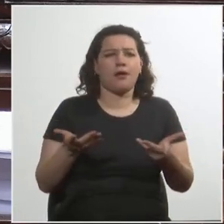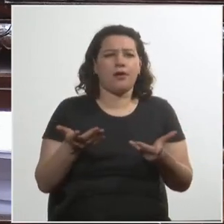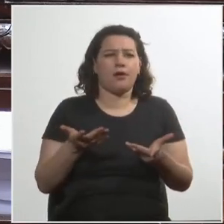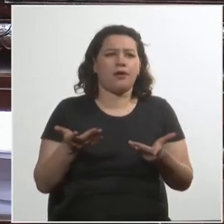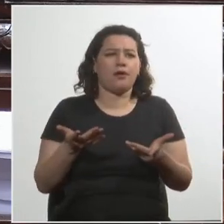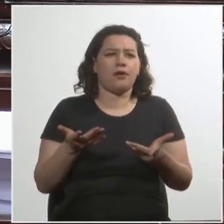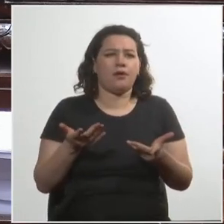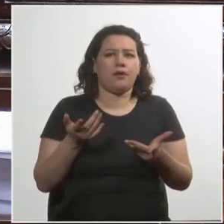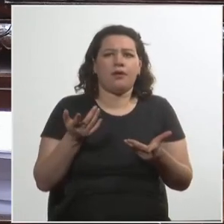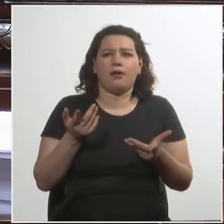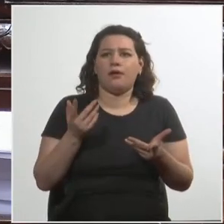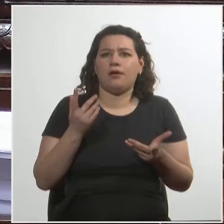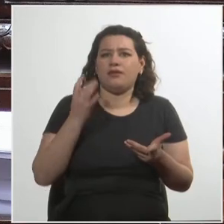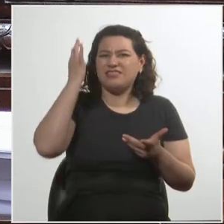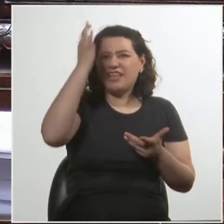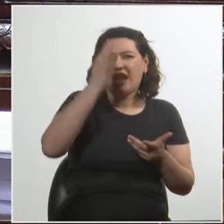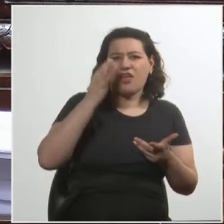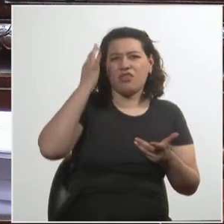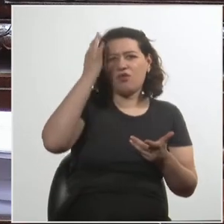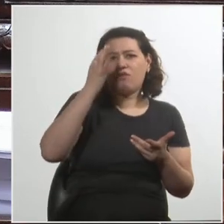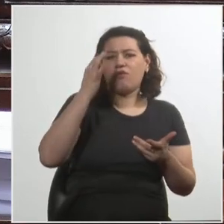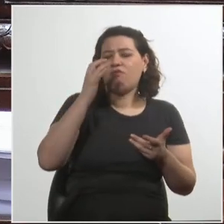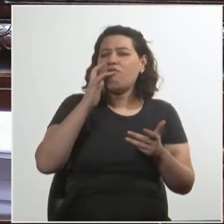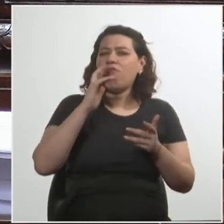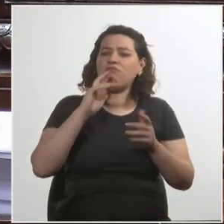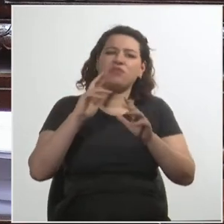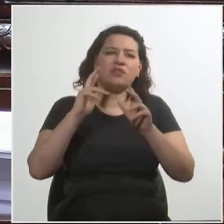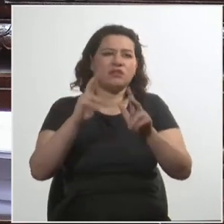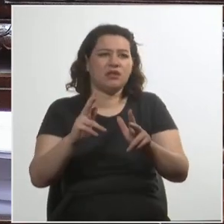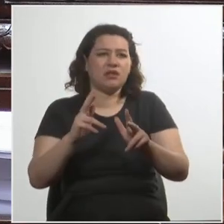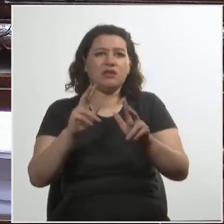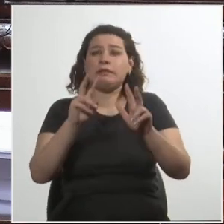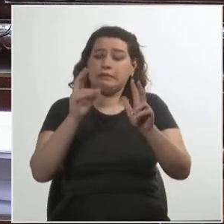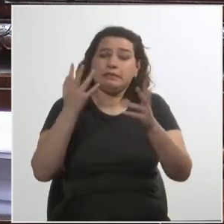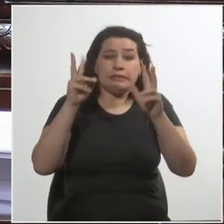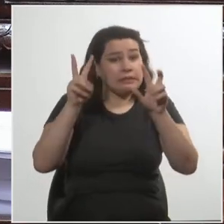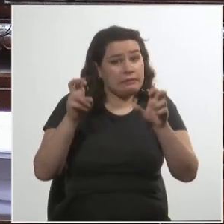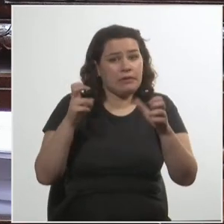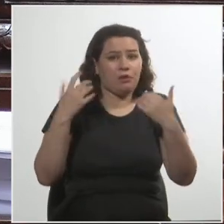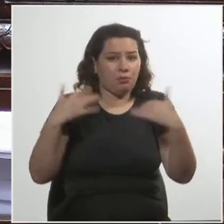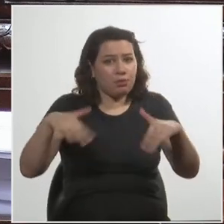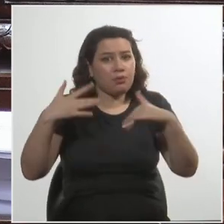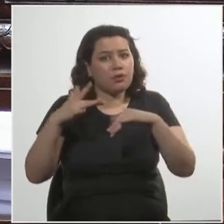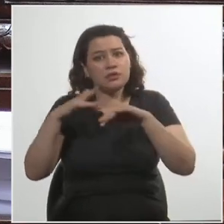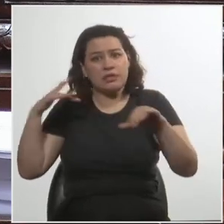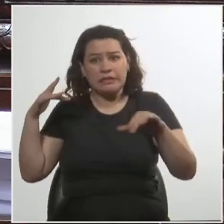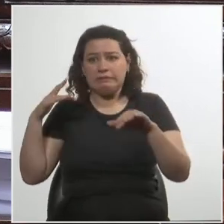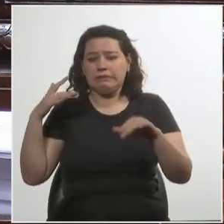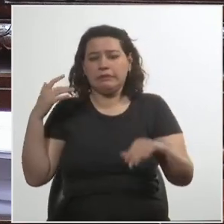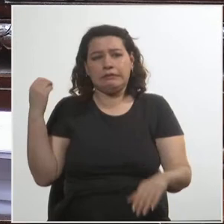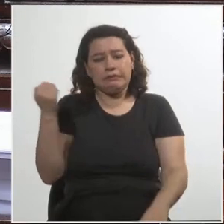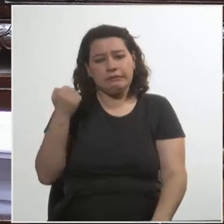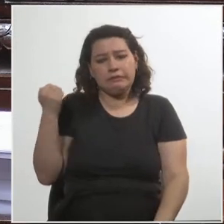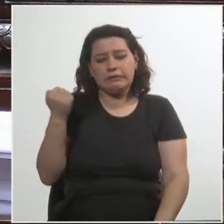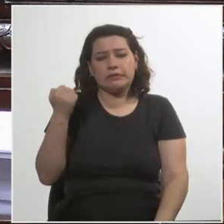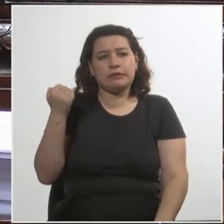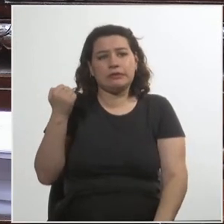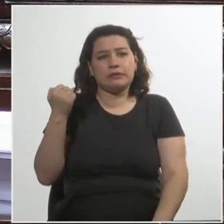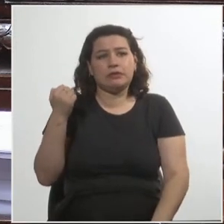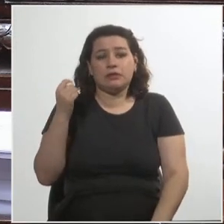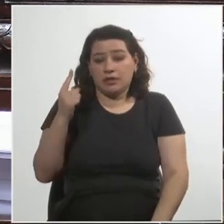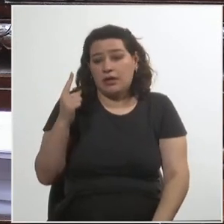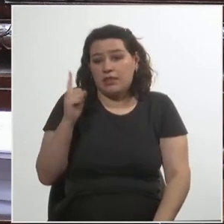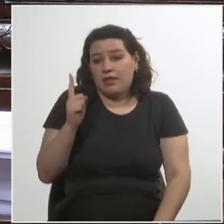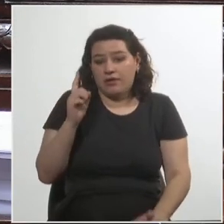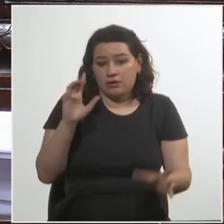al llenado de la República y Y estos temas tan sensibles tan importantes este que ocupan a porciones